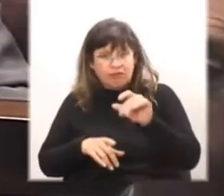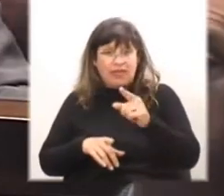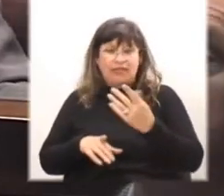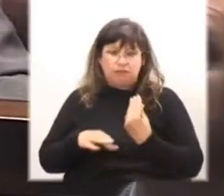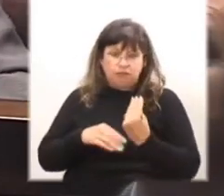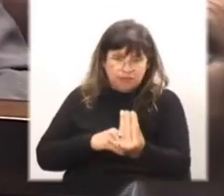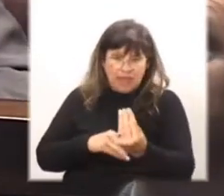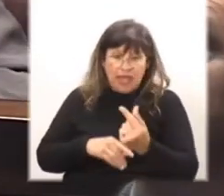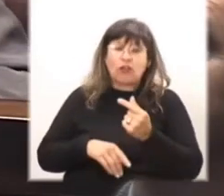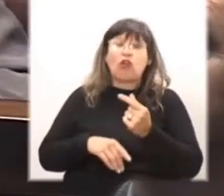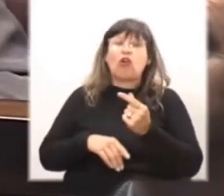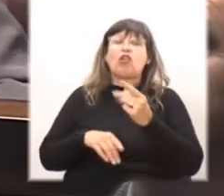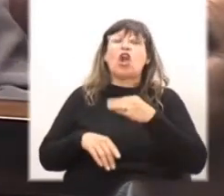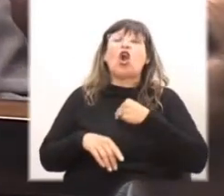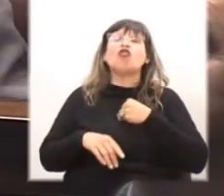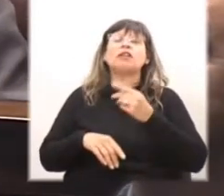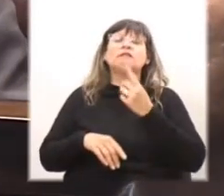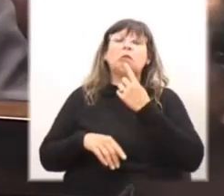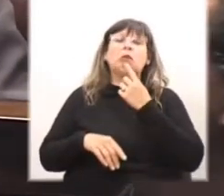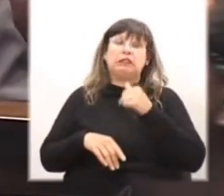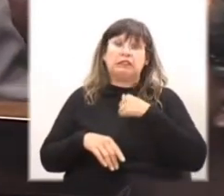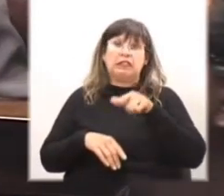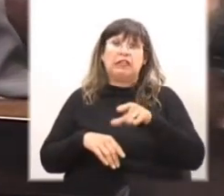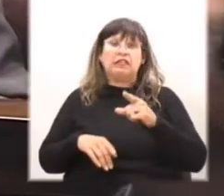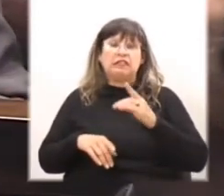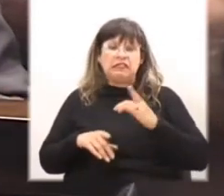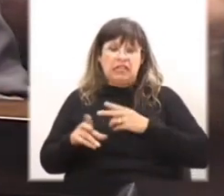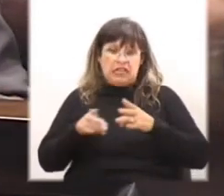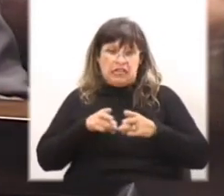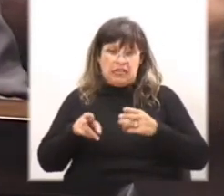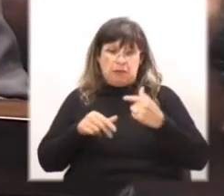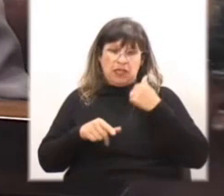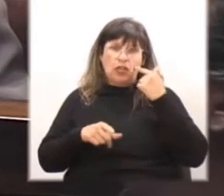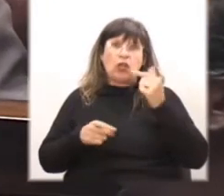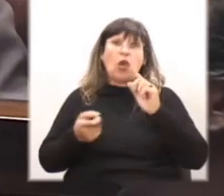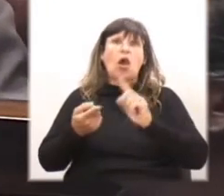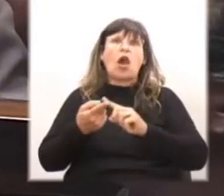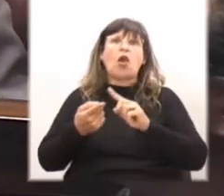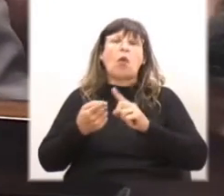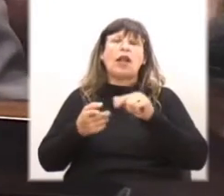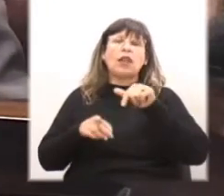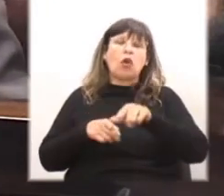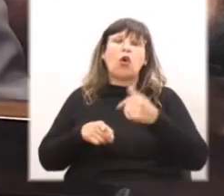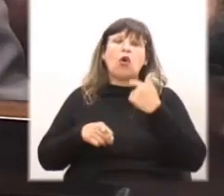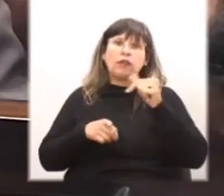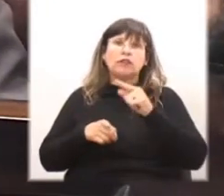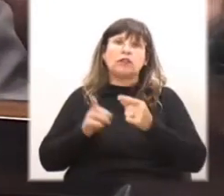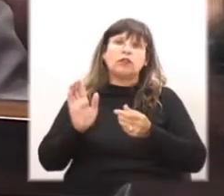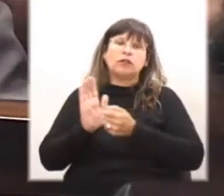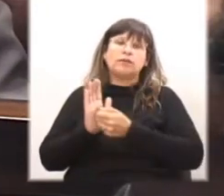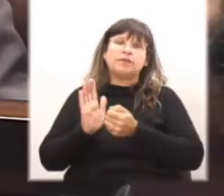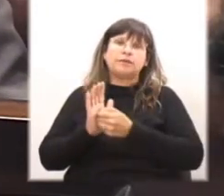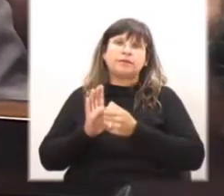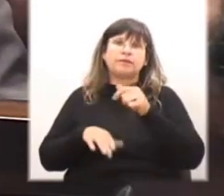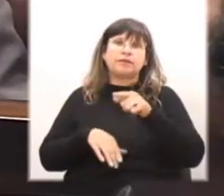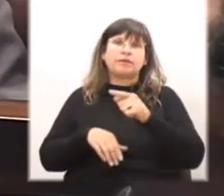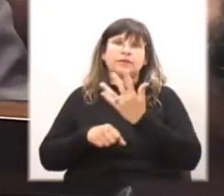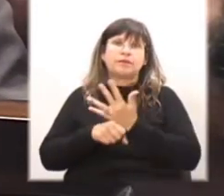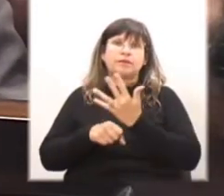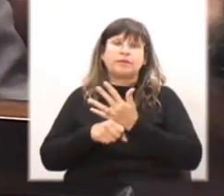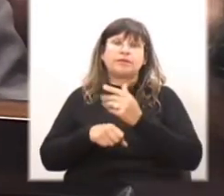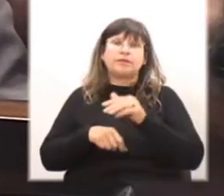política, si se han dado en este periodo acuerdos de desvinculación según lo establecido en el artículo